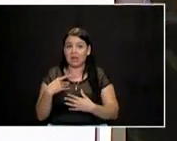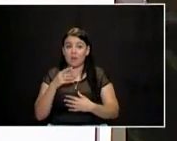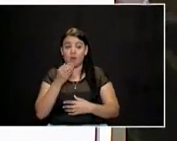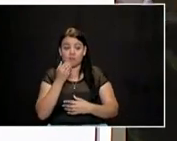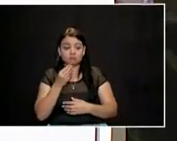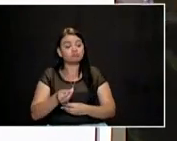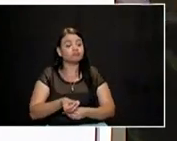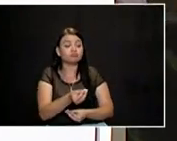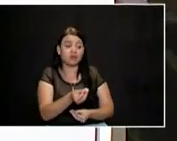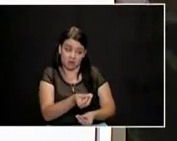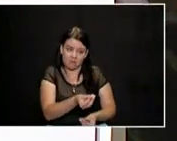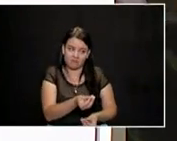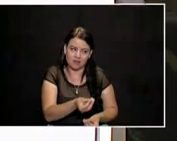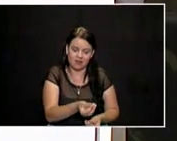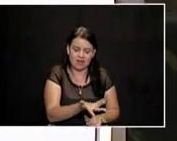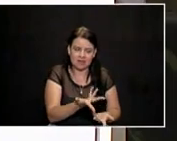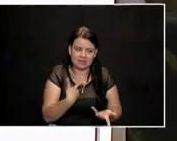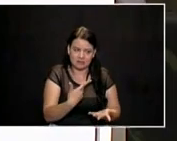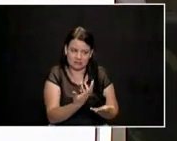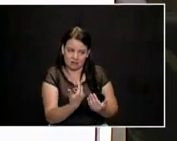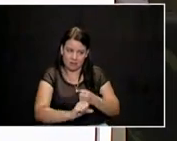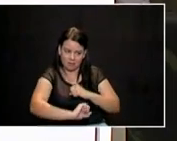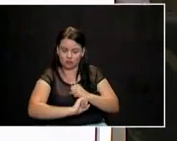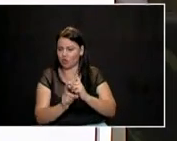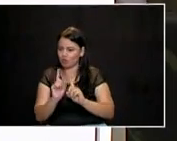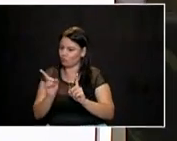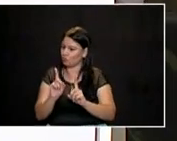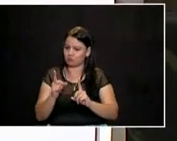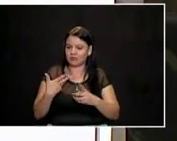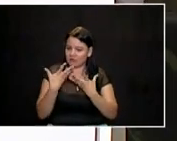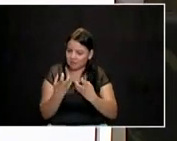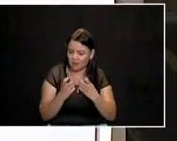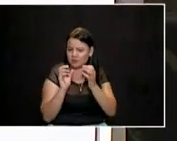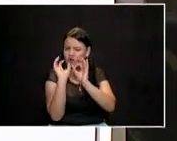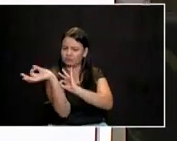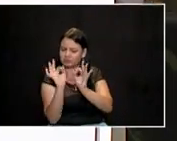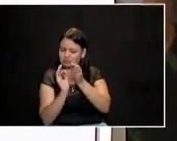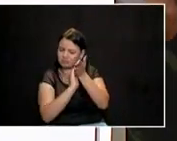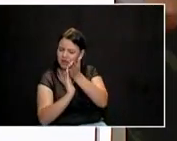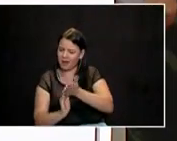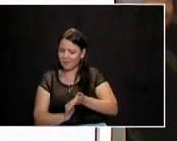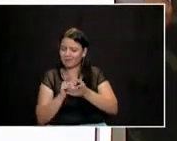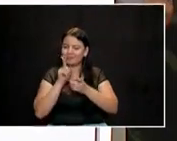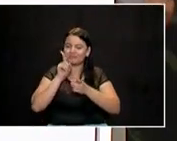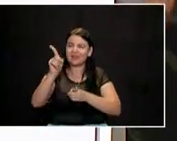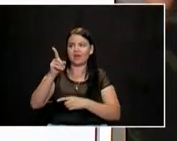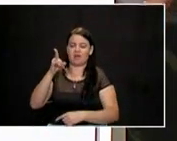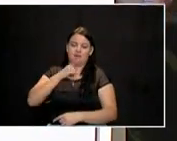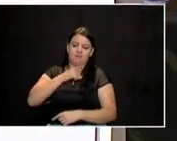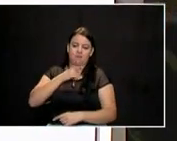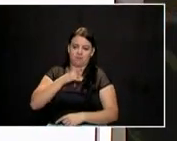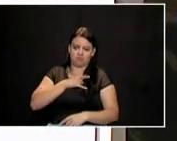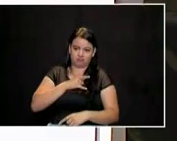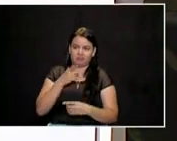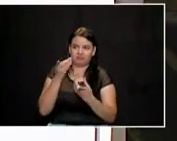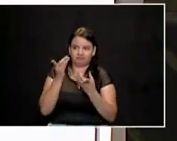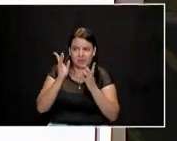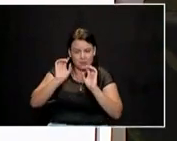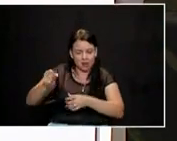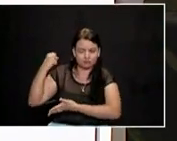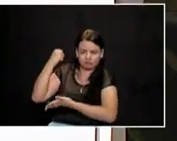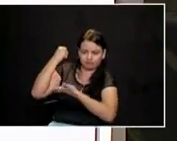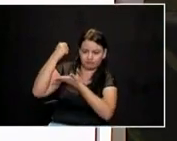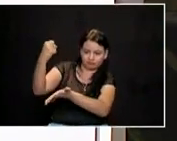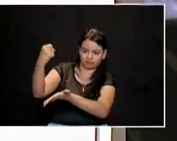y eso es muy importante. Allá hicimos reformas, propusimos reformas para la educación superior, para que hubiera más ingresos para la educación